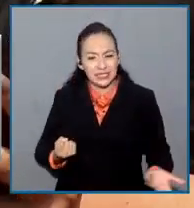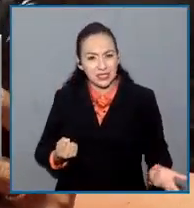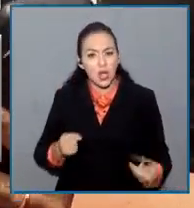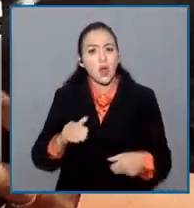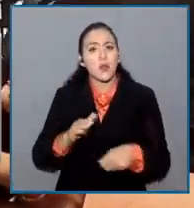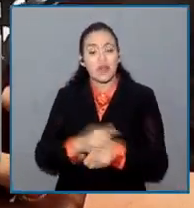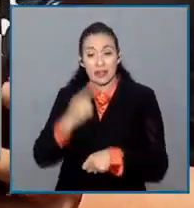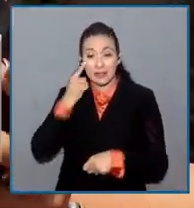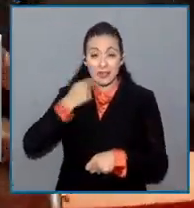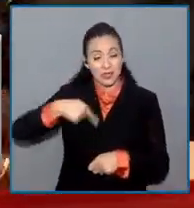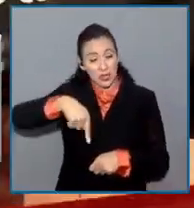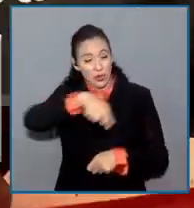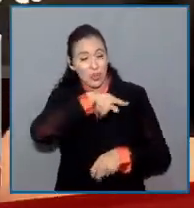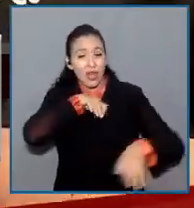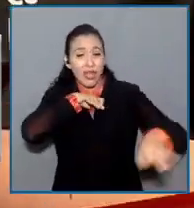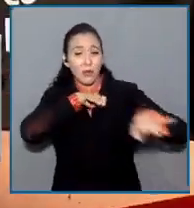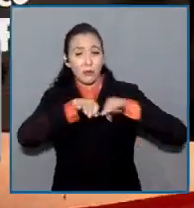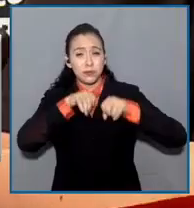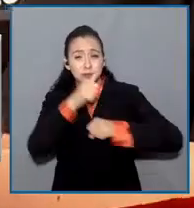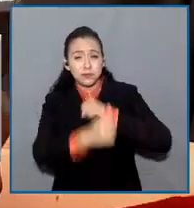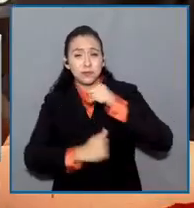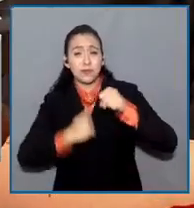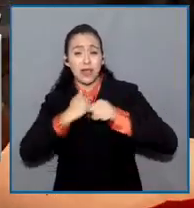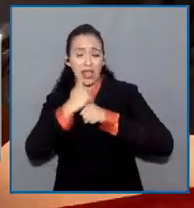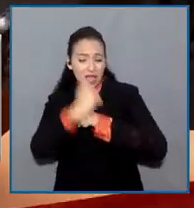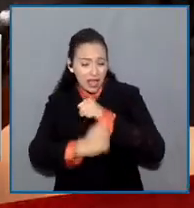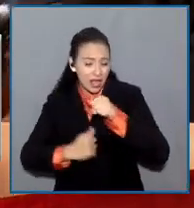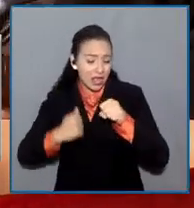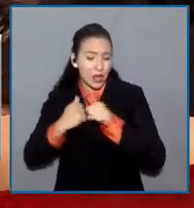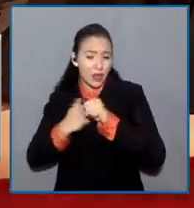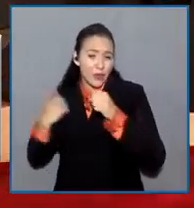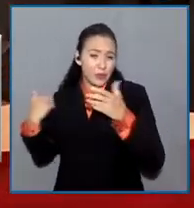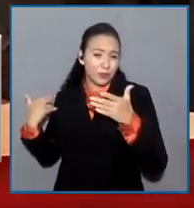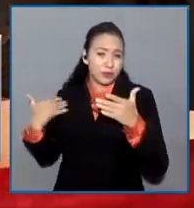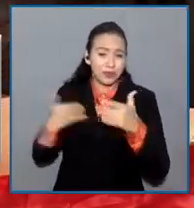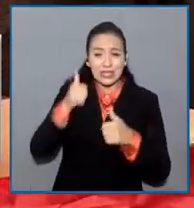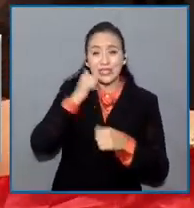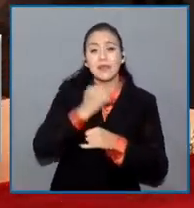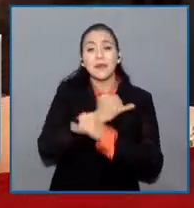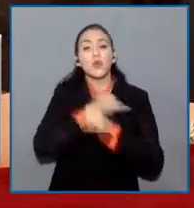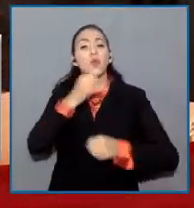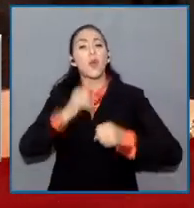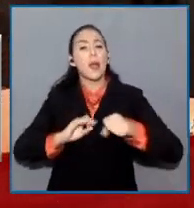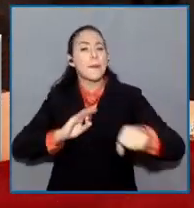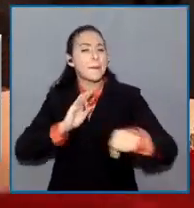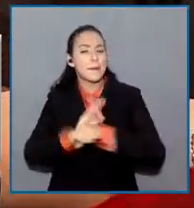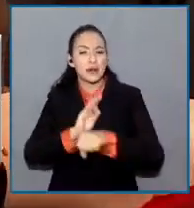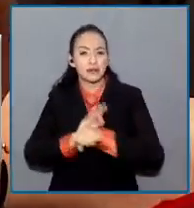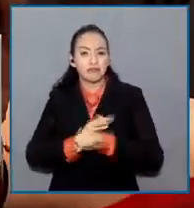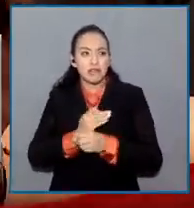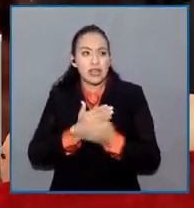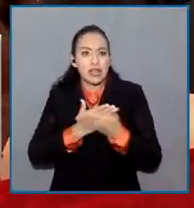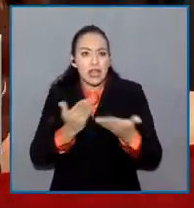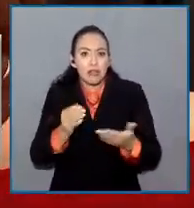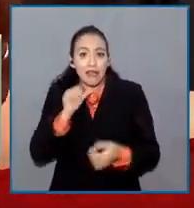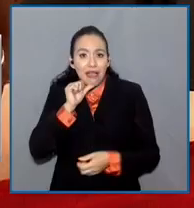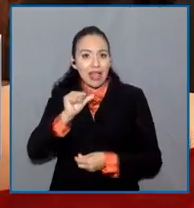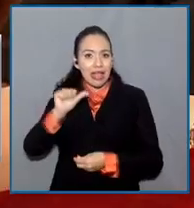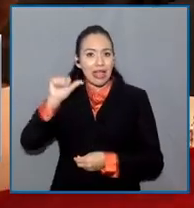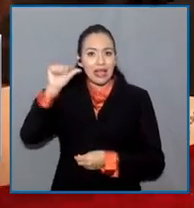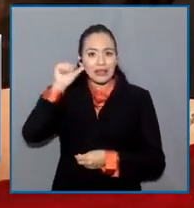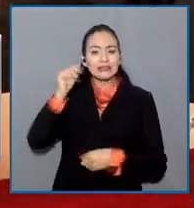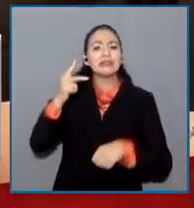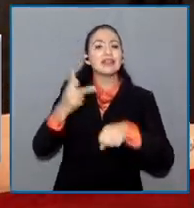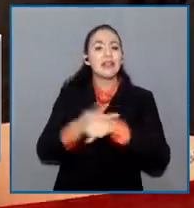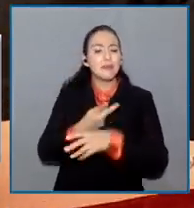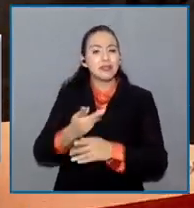decidido declinar por honrar la independencia judicial. Ayer se materializó la expresión de